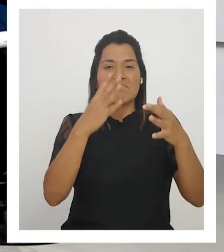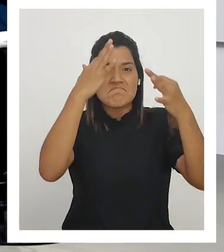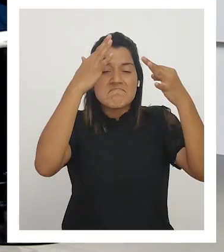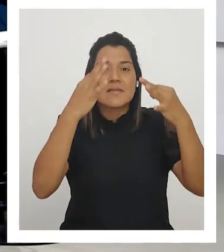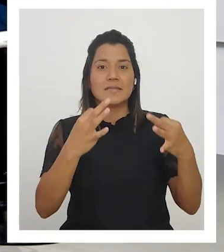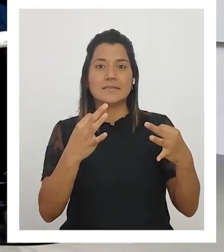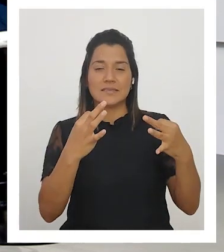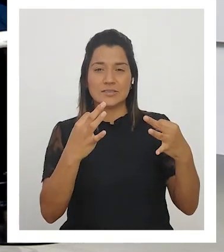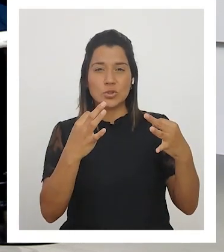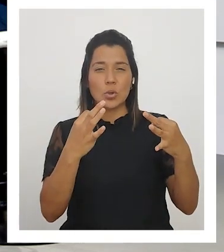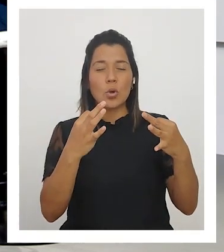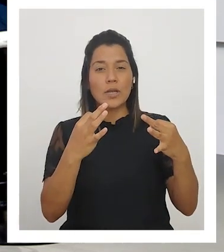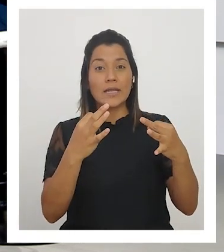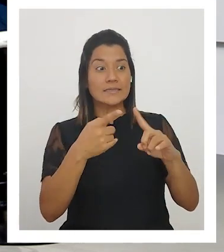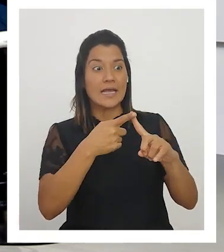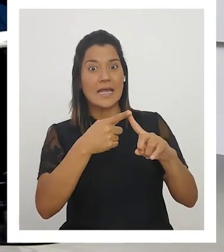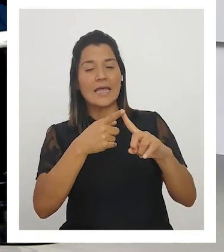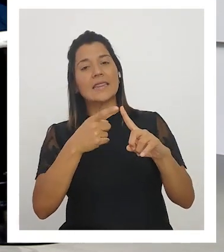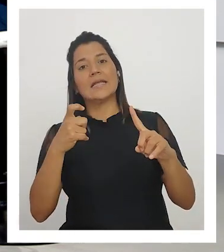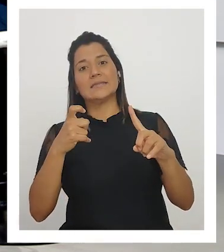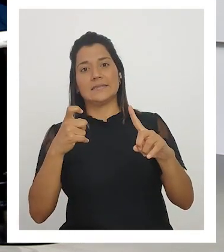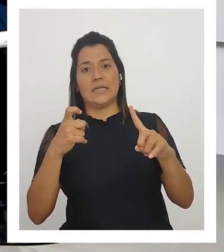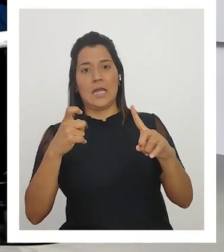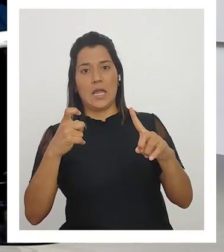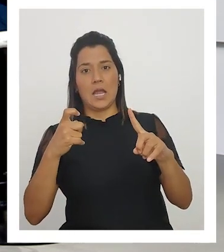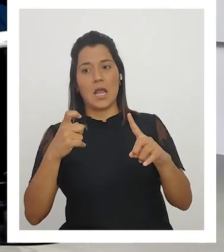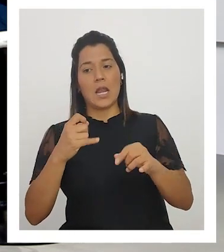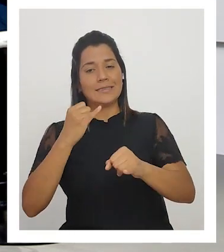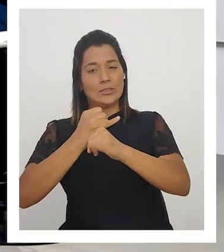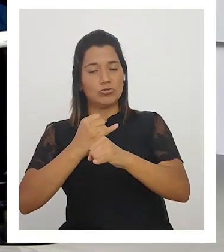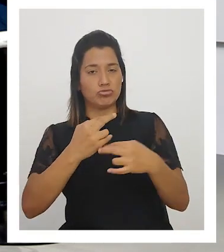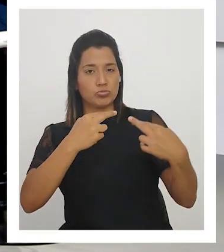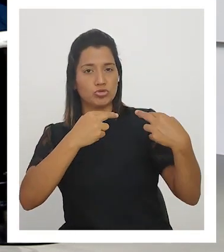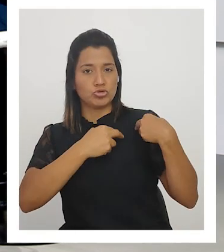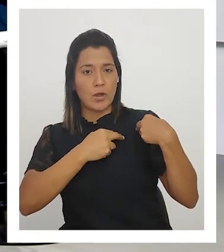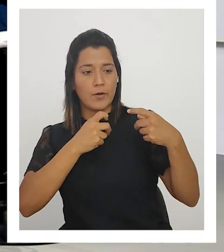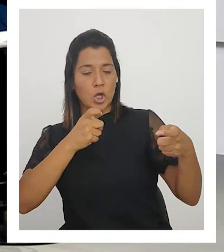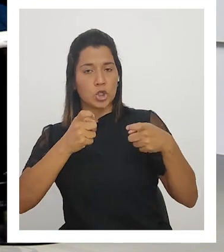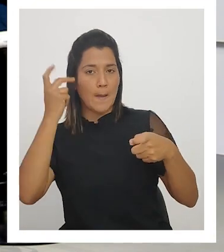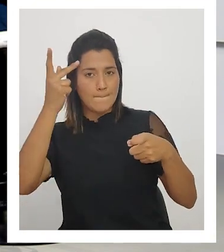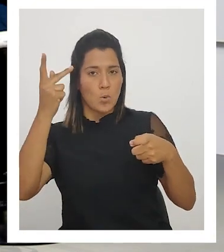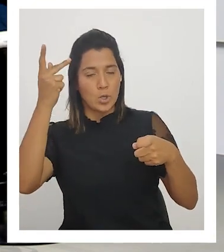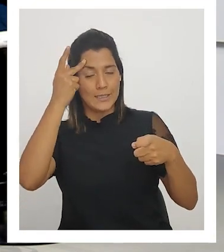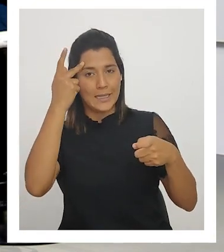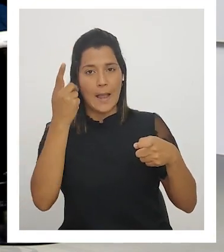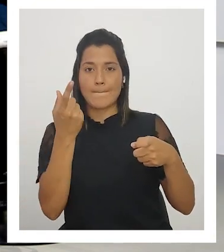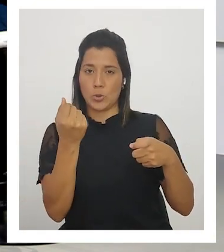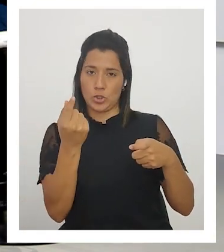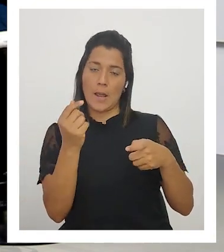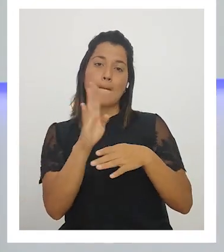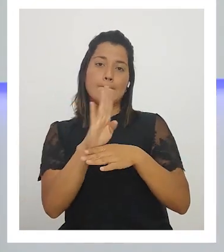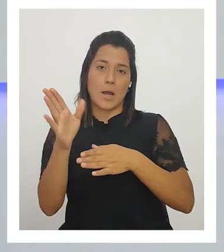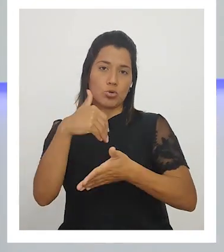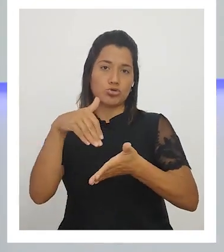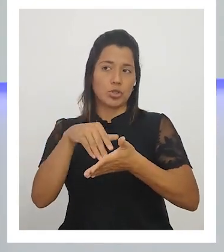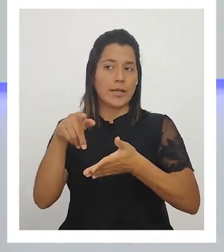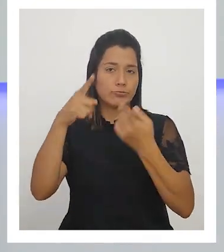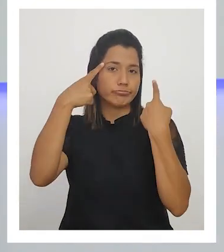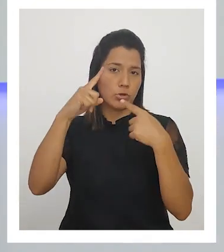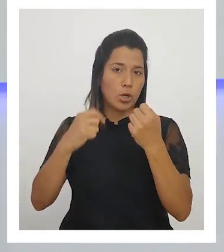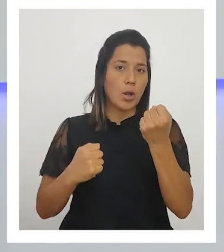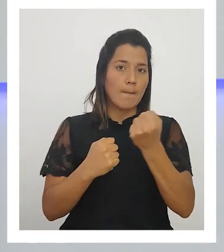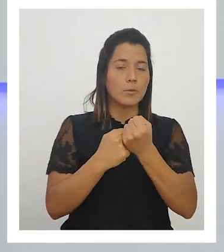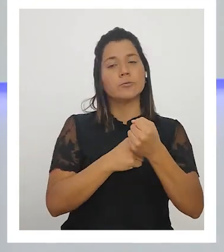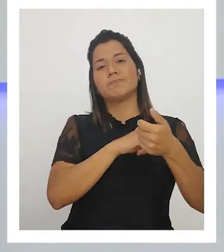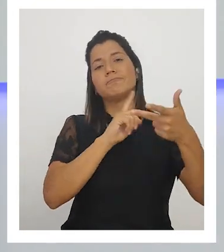así, desde el ente rector de política monetaria, que es el Banco Central, que han abonado a ese cometido. Y por